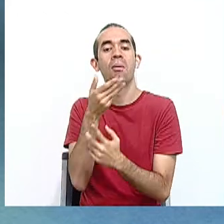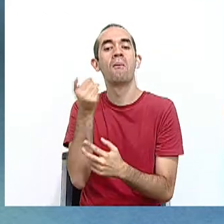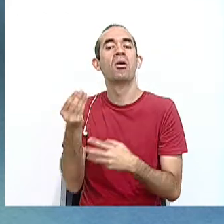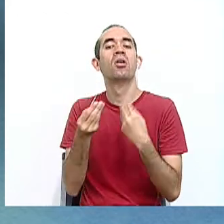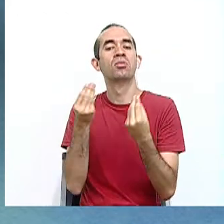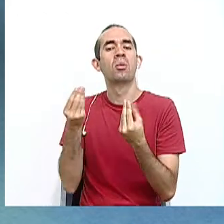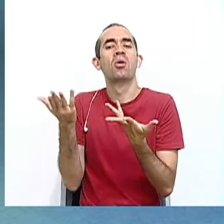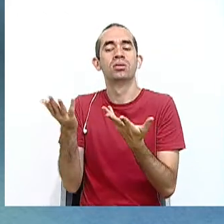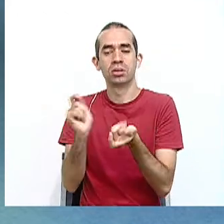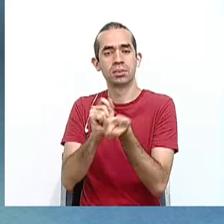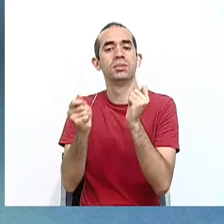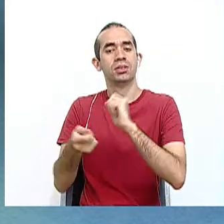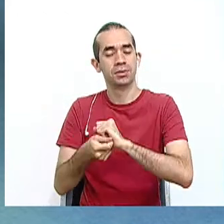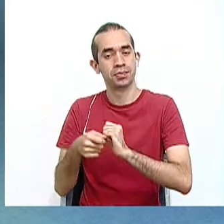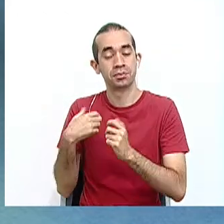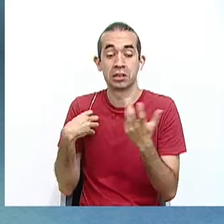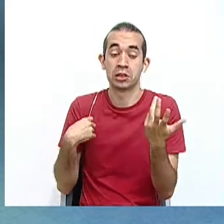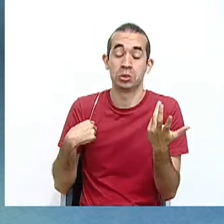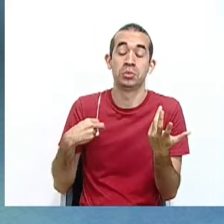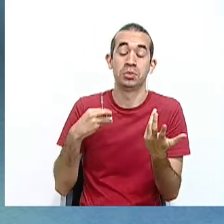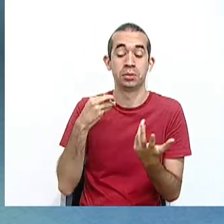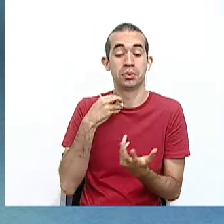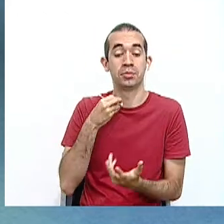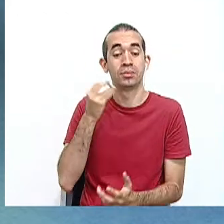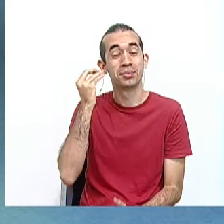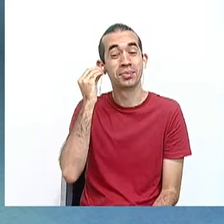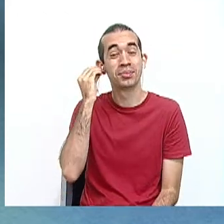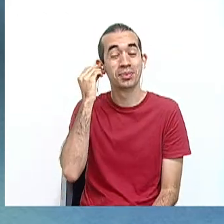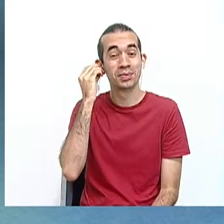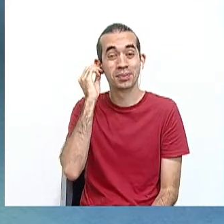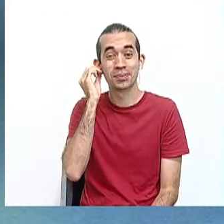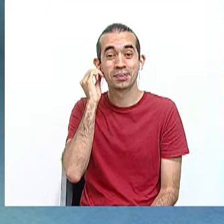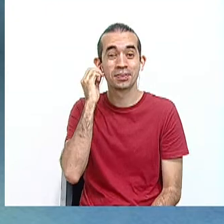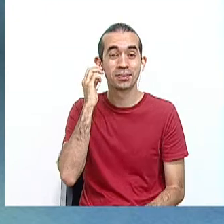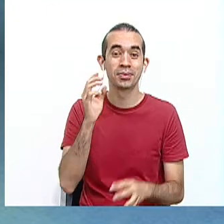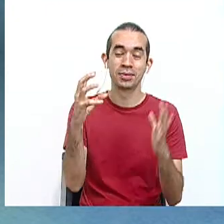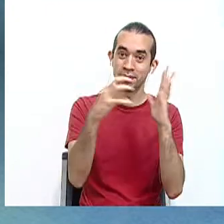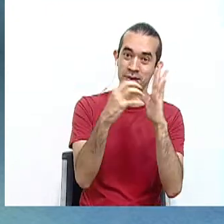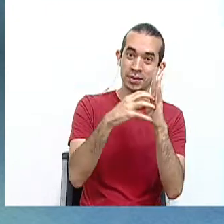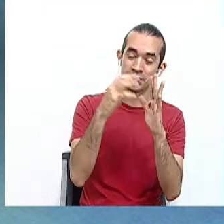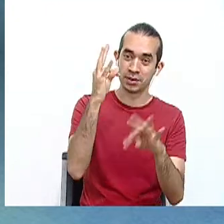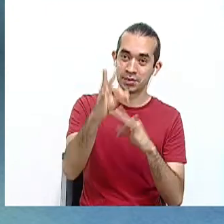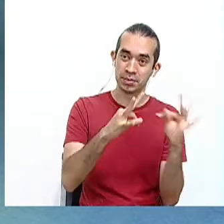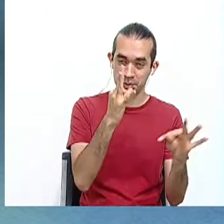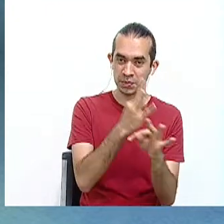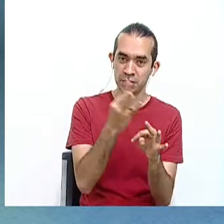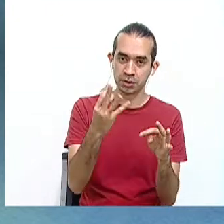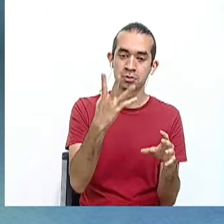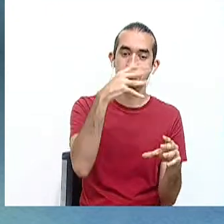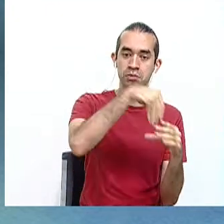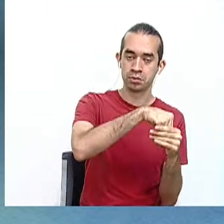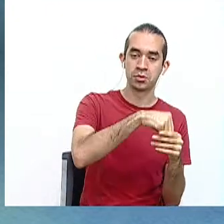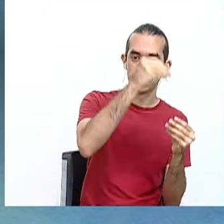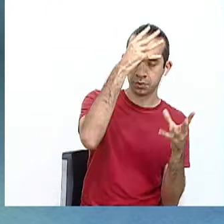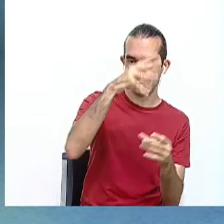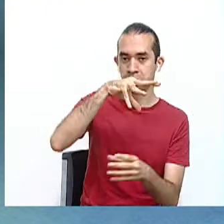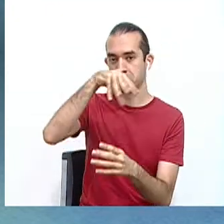hacer para cambiarlo. Este tipo de textos combinan información con valoración, con